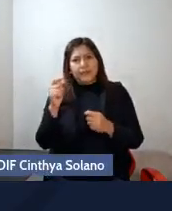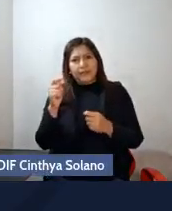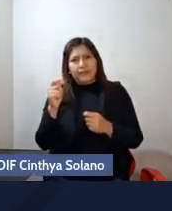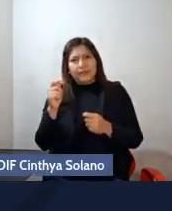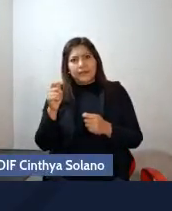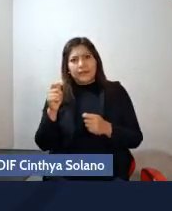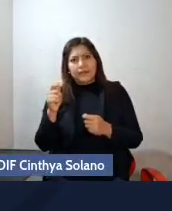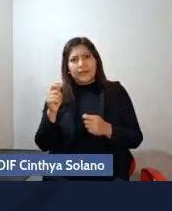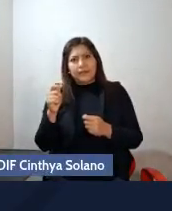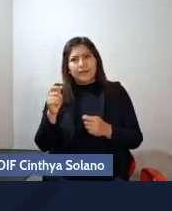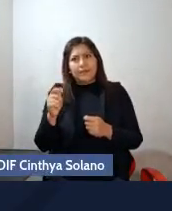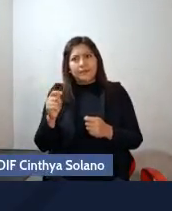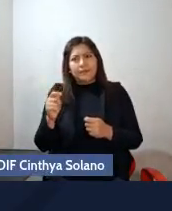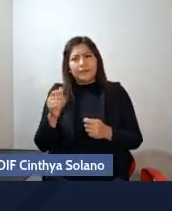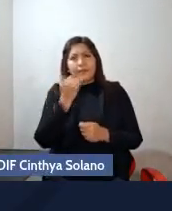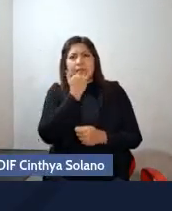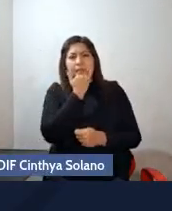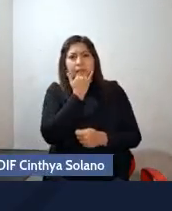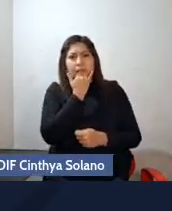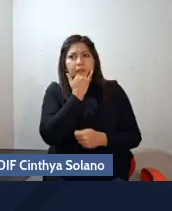Perdón.